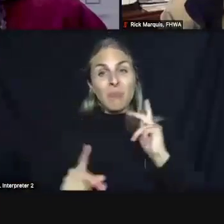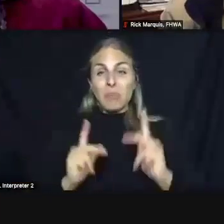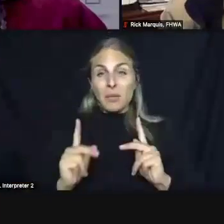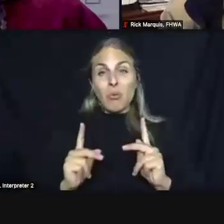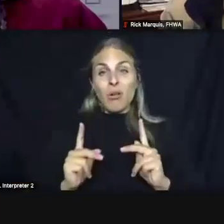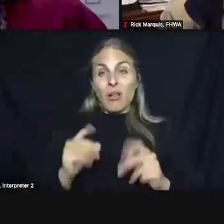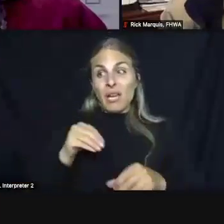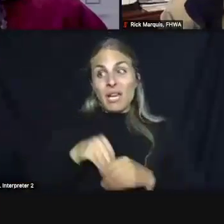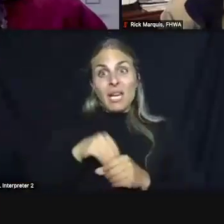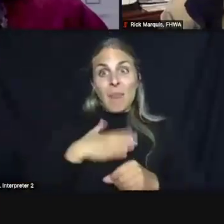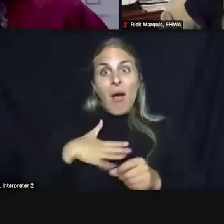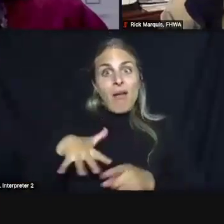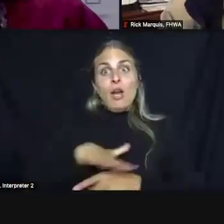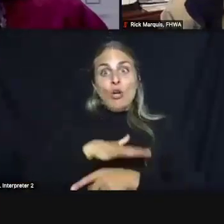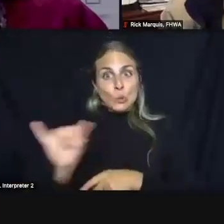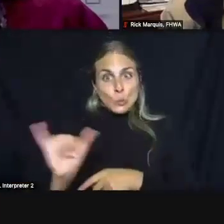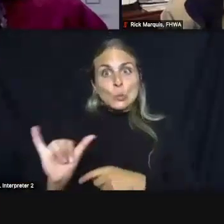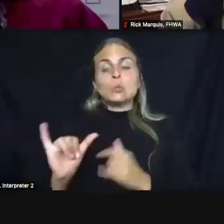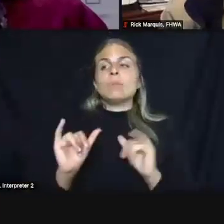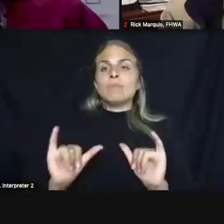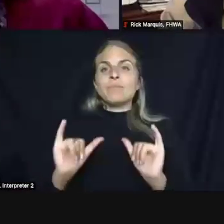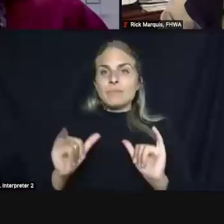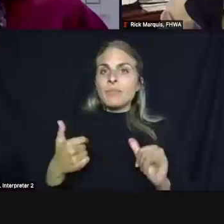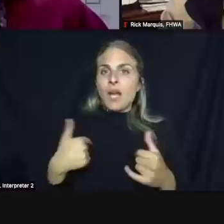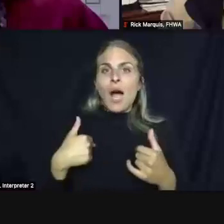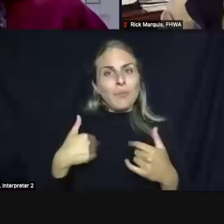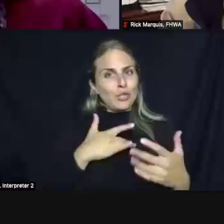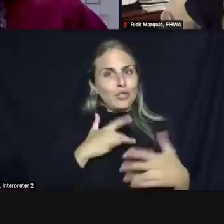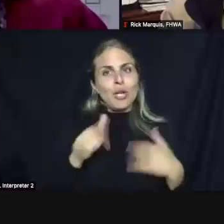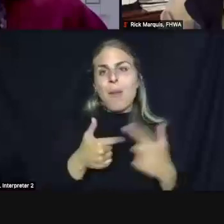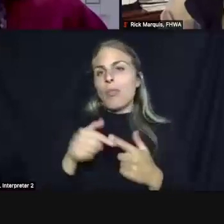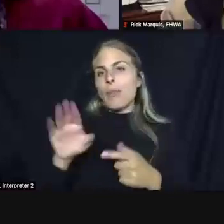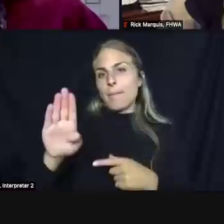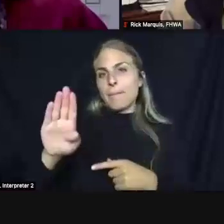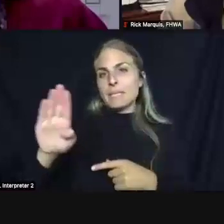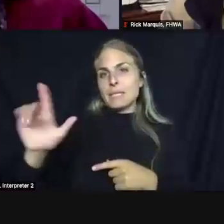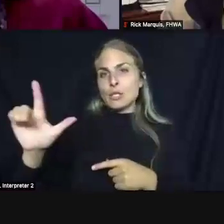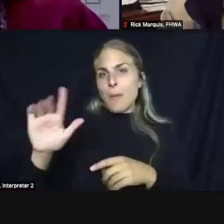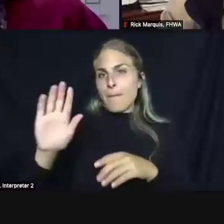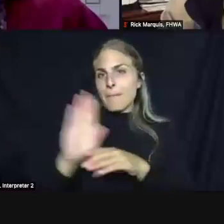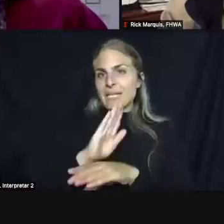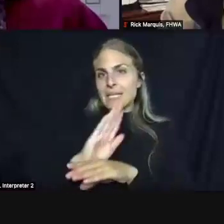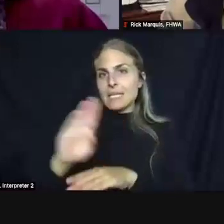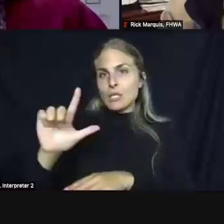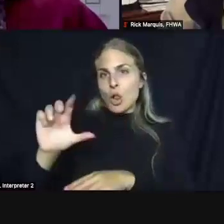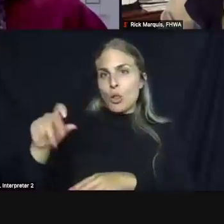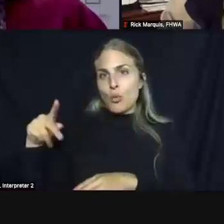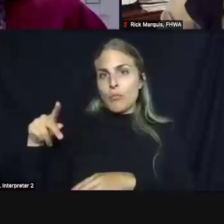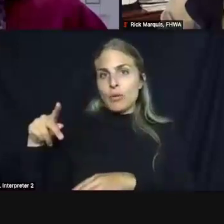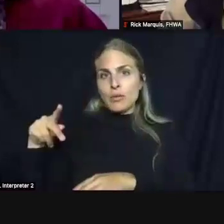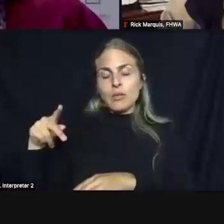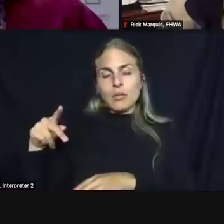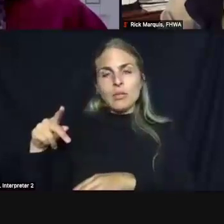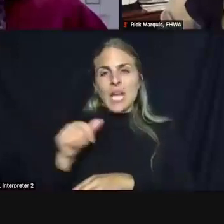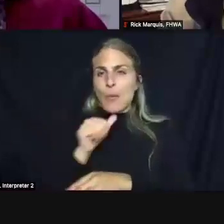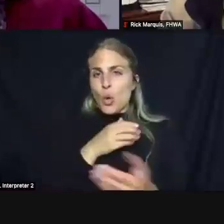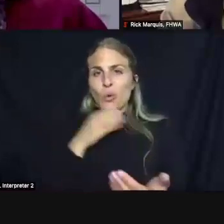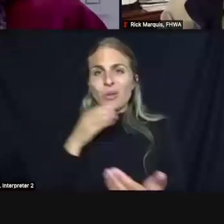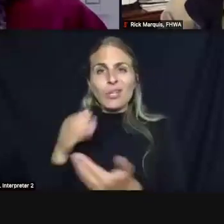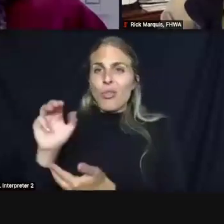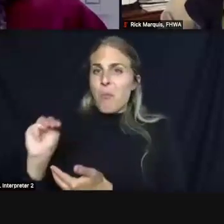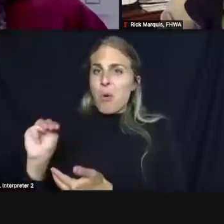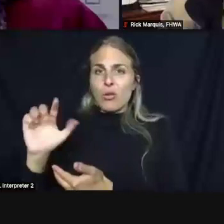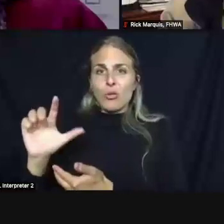preocupaciones. Como tienen muchos residentes del lado sur, el bucle comercial